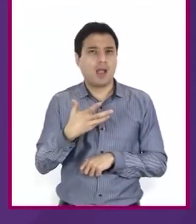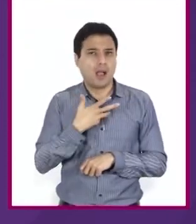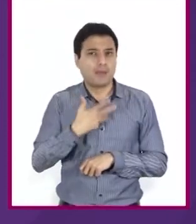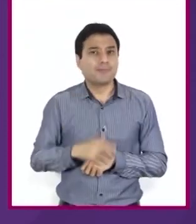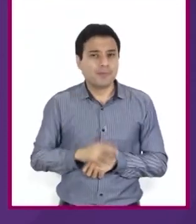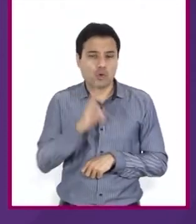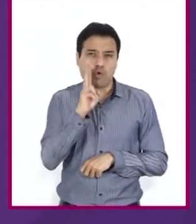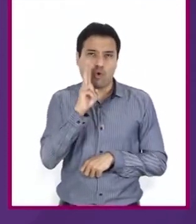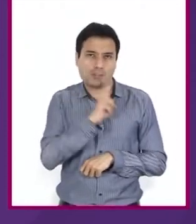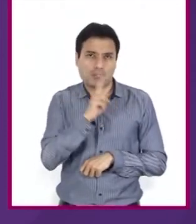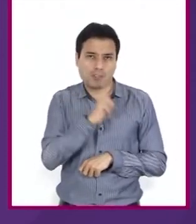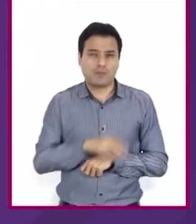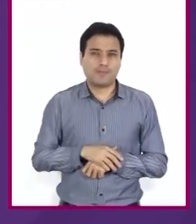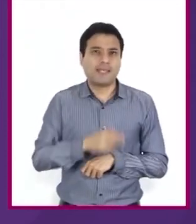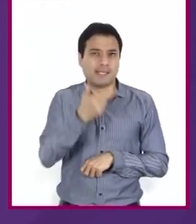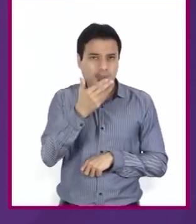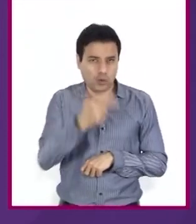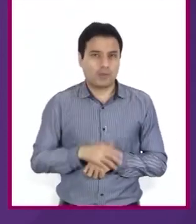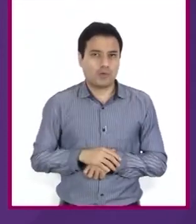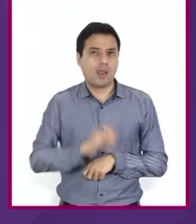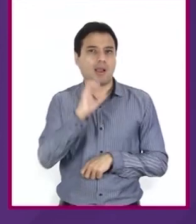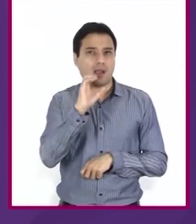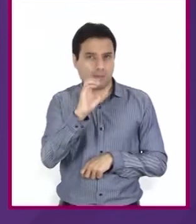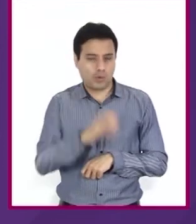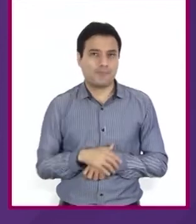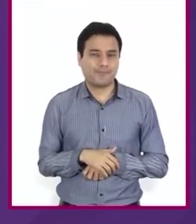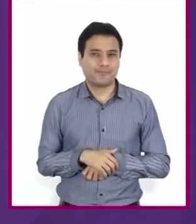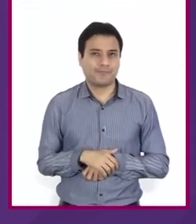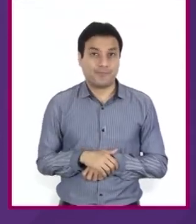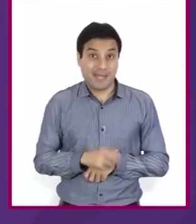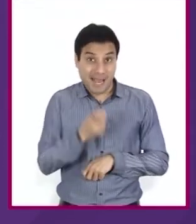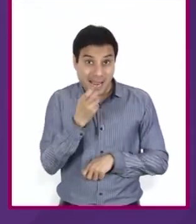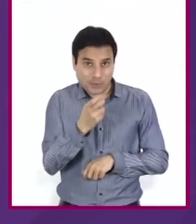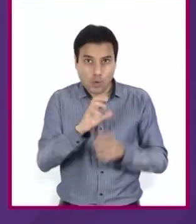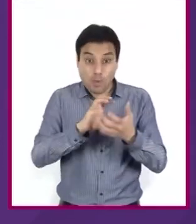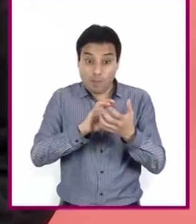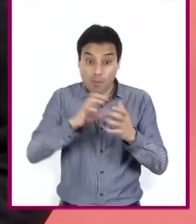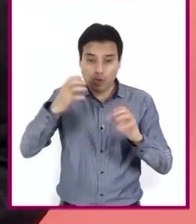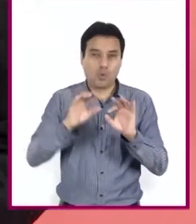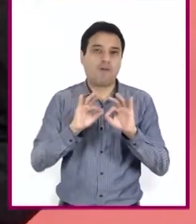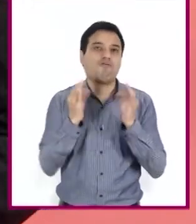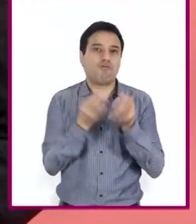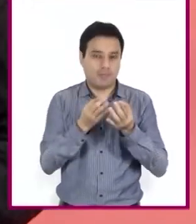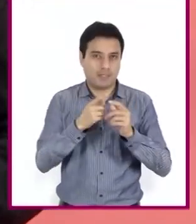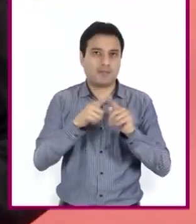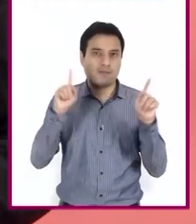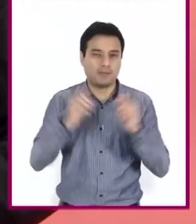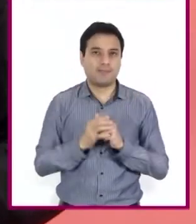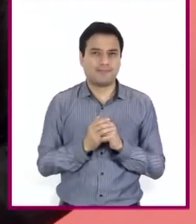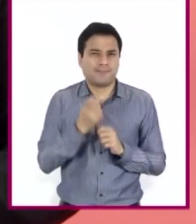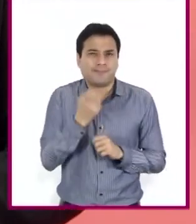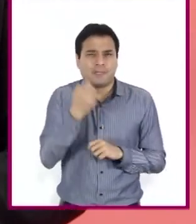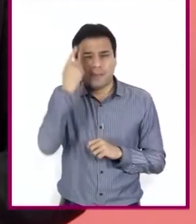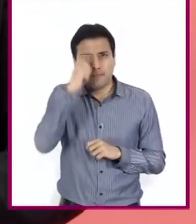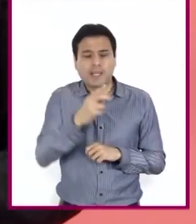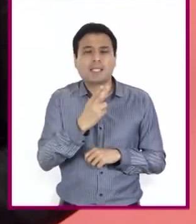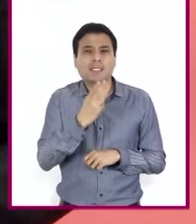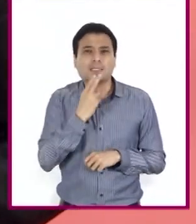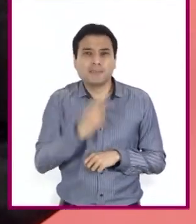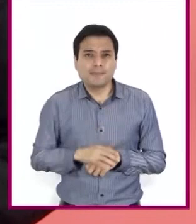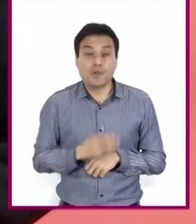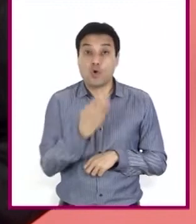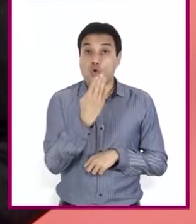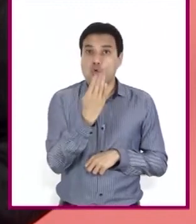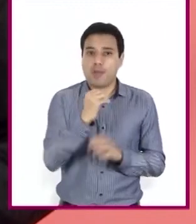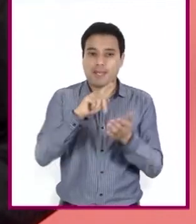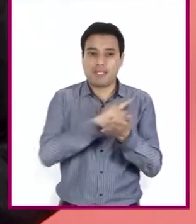oxígeno, hidrógeno y carbono. Pero son moléculas diferentes. Estas sustancias proporcionan 9 kilocalorías por